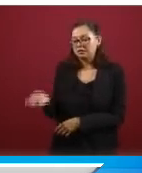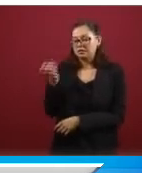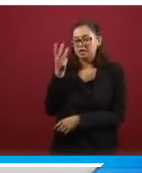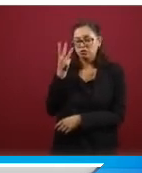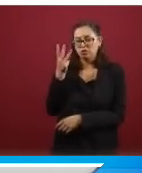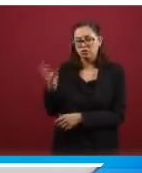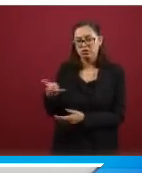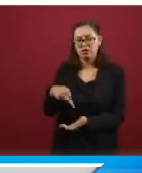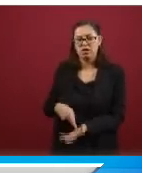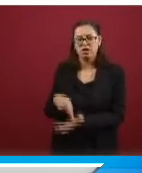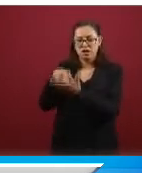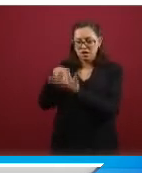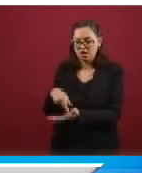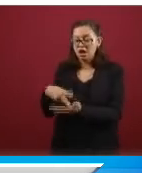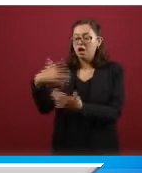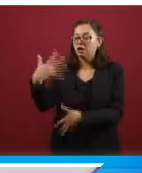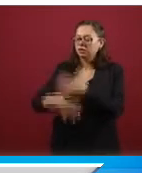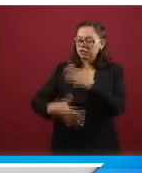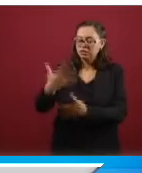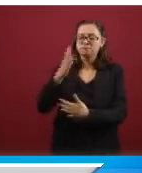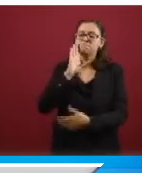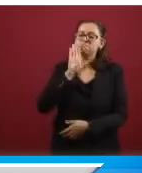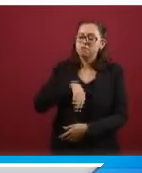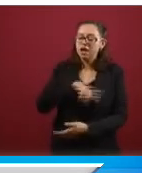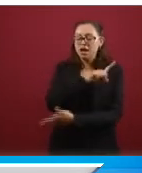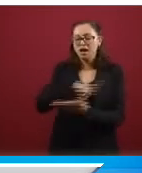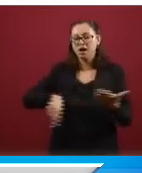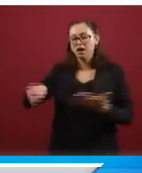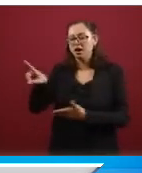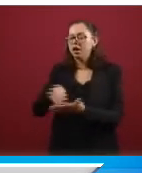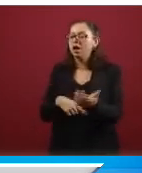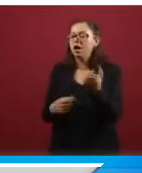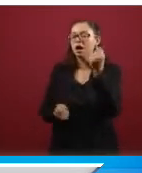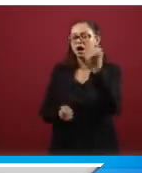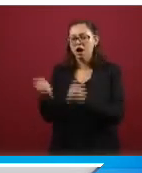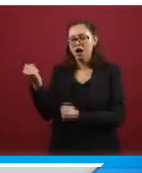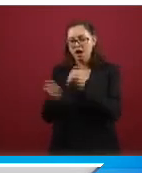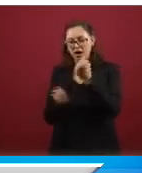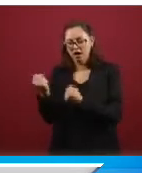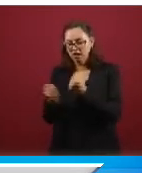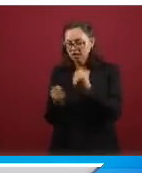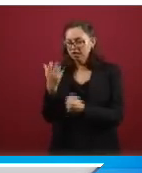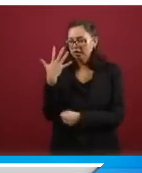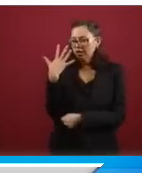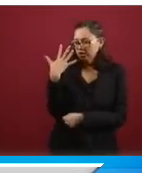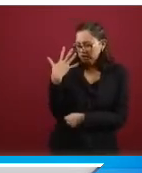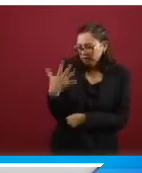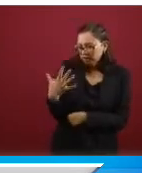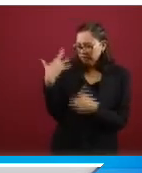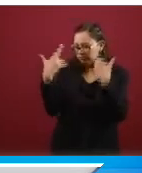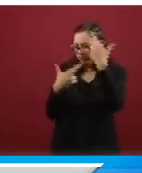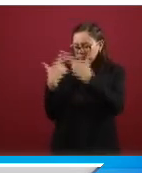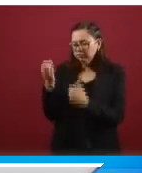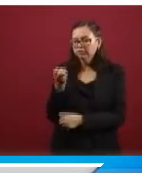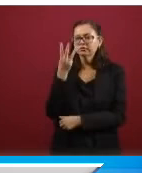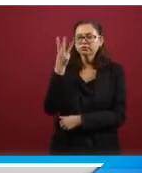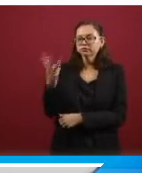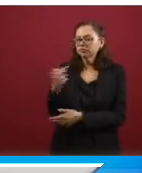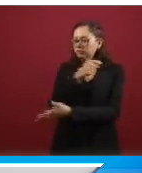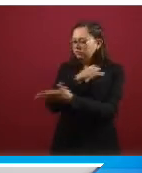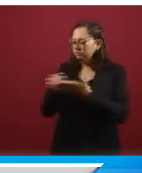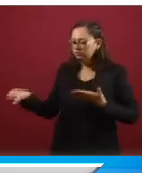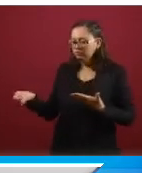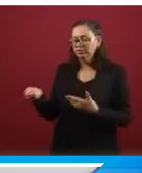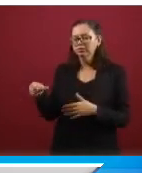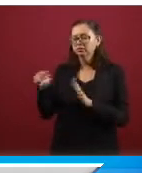a 13.56 por kilogramo, gas LP estacionario marca Gas Tehuacán a 6.71 por litro. Fuentes